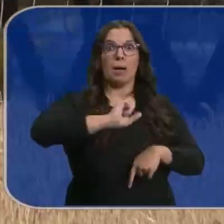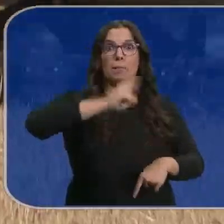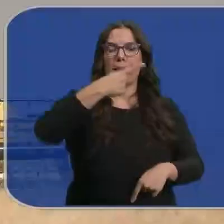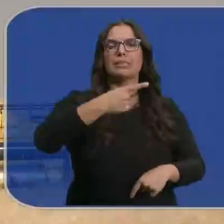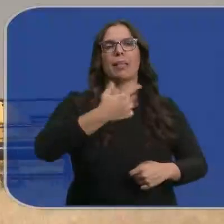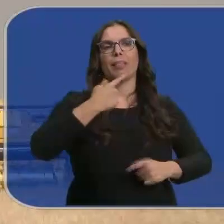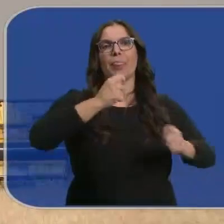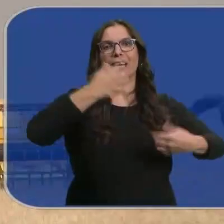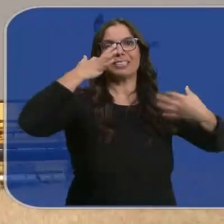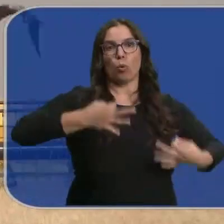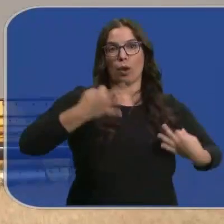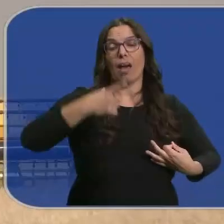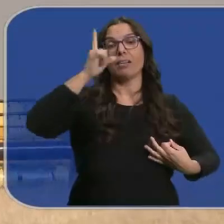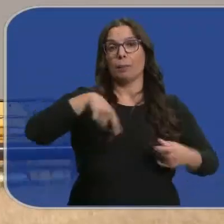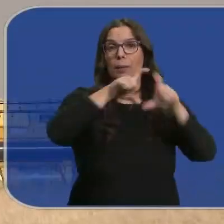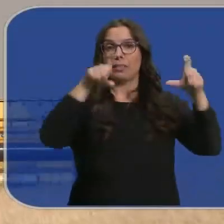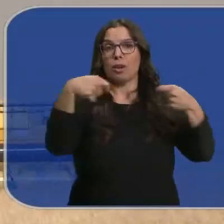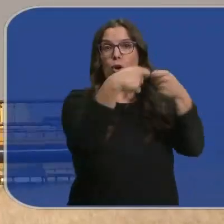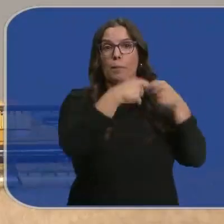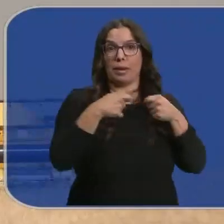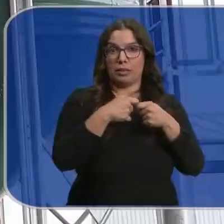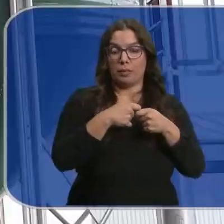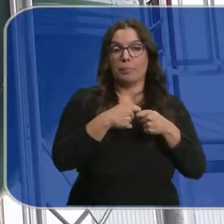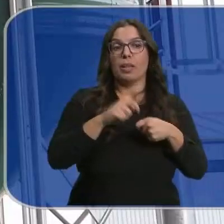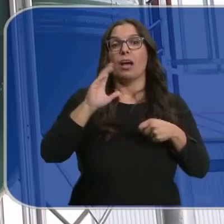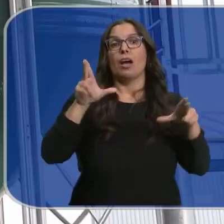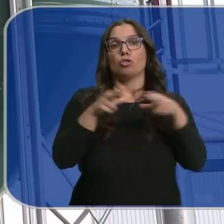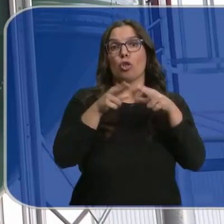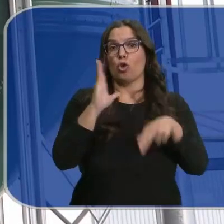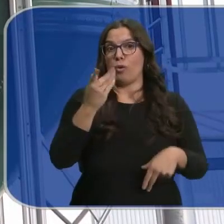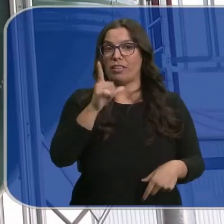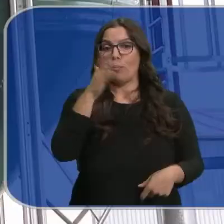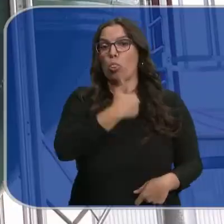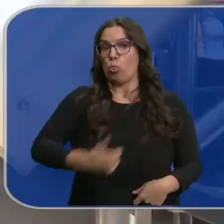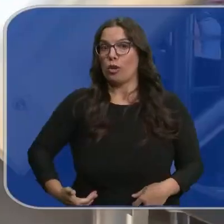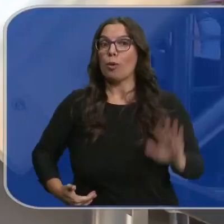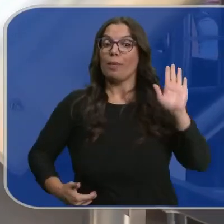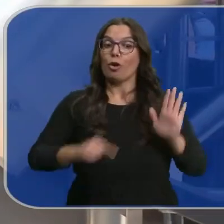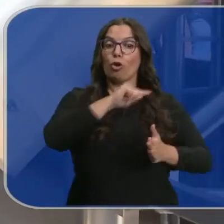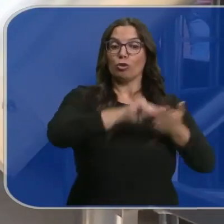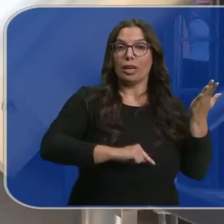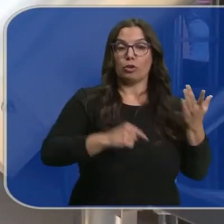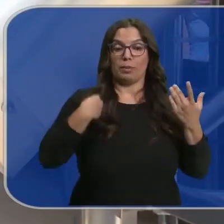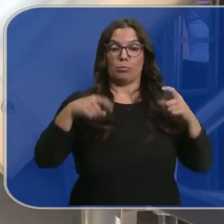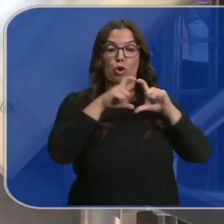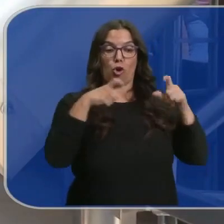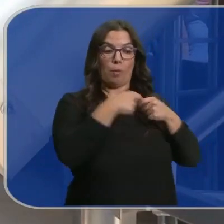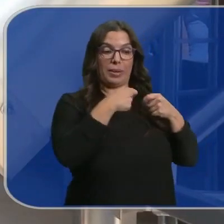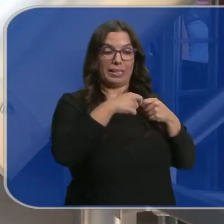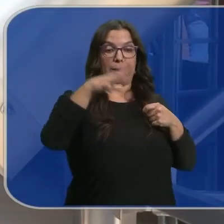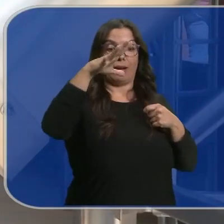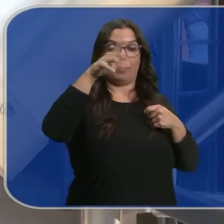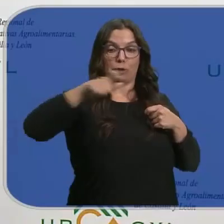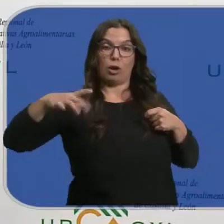Y esto incluye también a las cooperativas. No afecta a los socios porque son considerados propietarios, pero sí al contrato entre la cooperativa y el